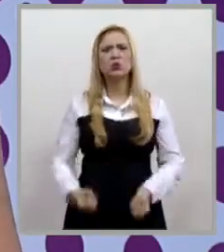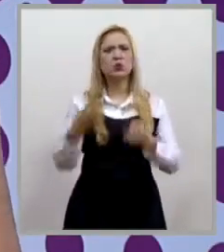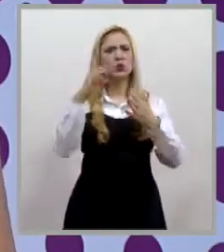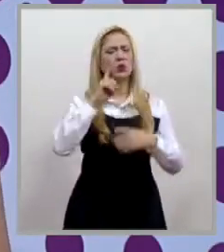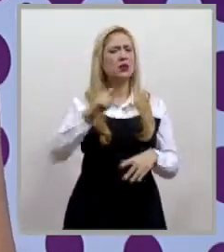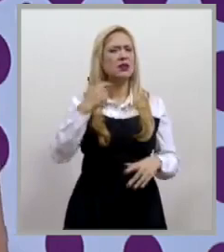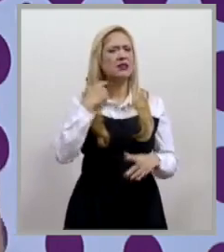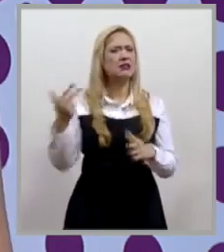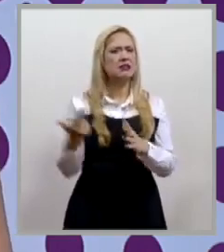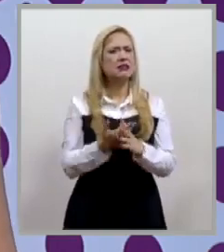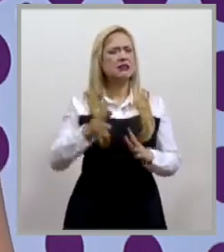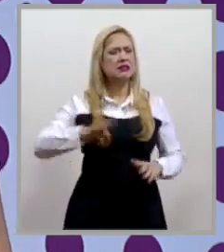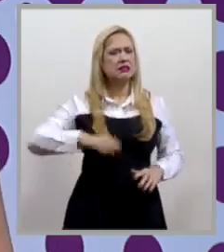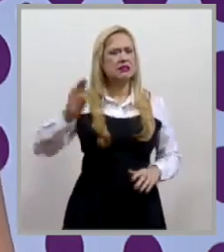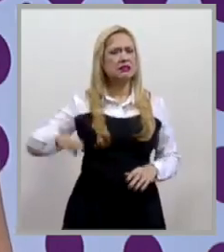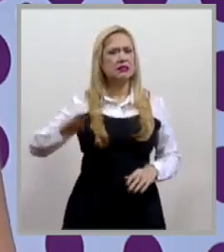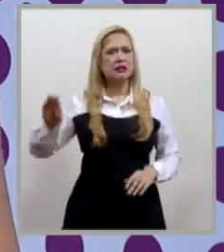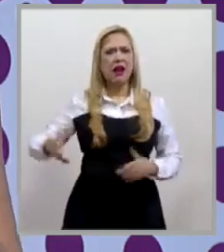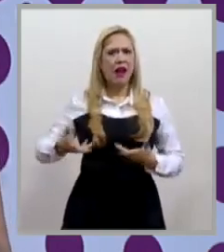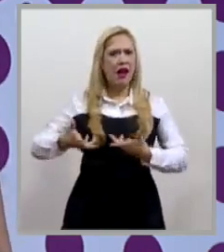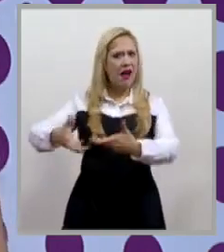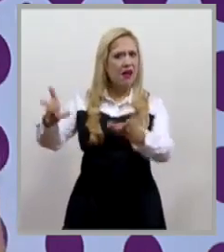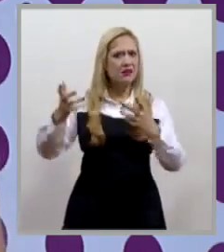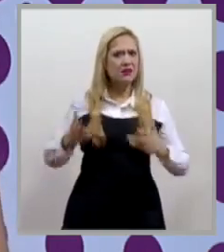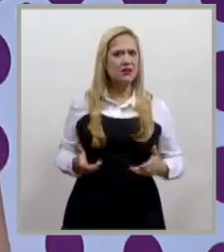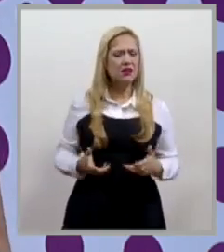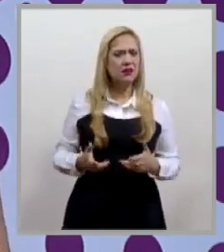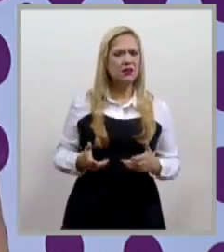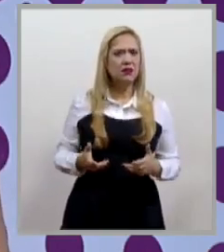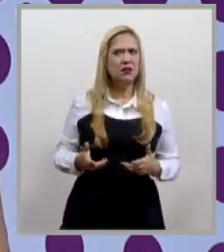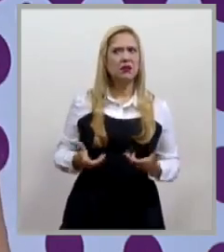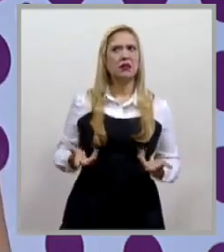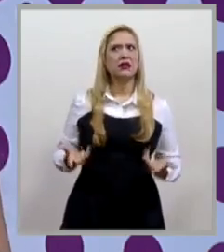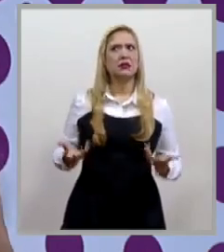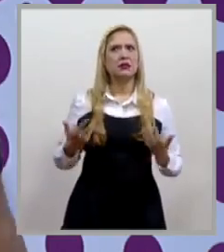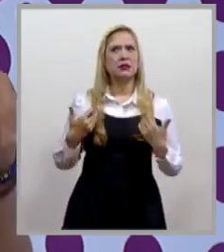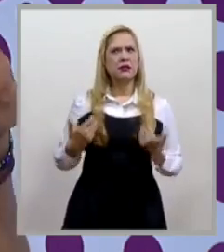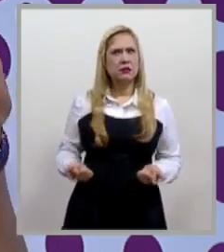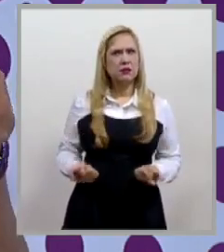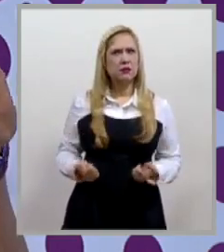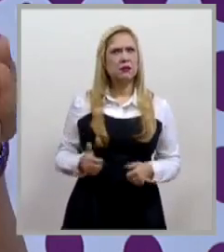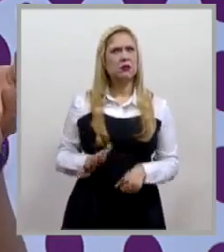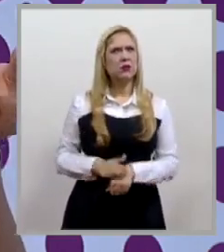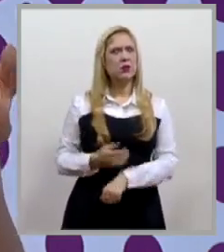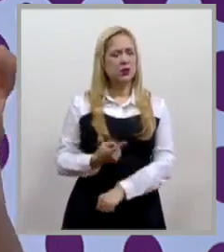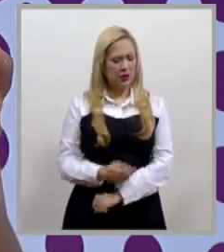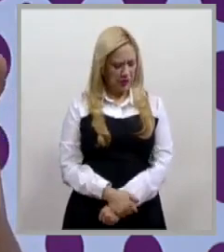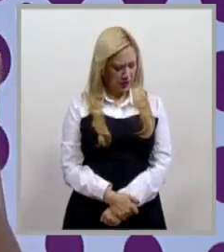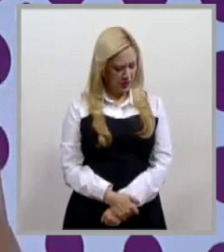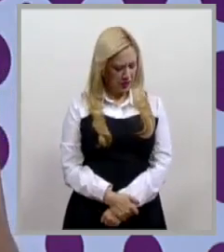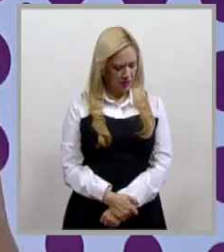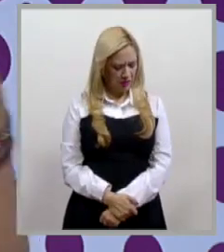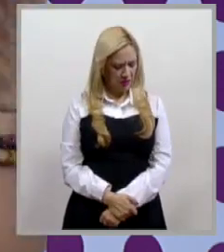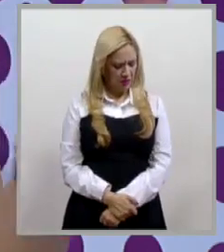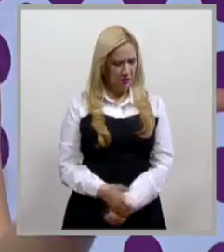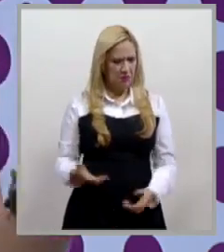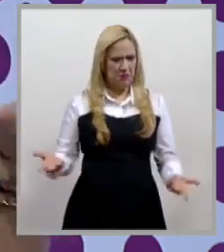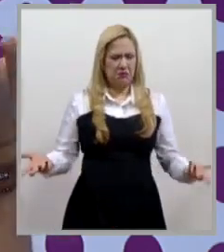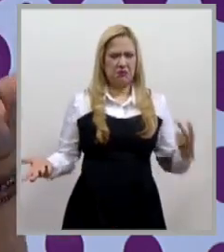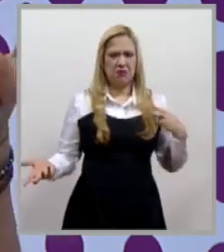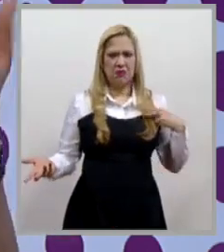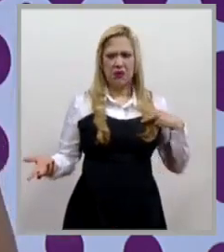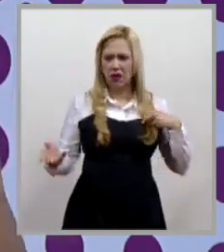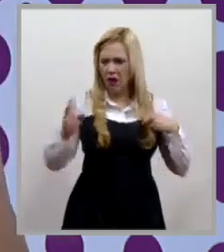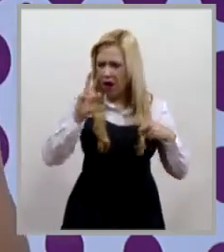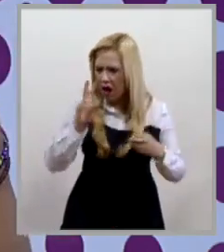asesinadas y sobre todo en el espacio público, a comprender y a caracterizar cuáles eran digamos, los hallazgos